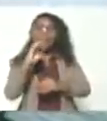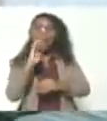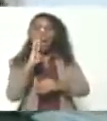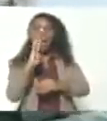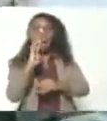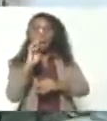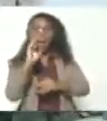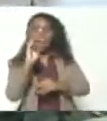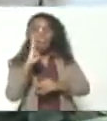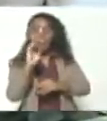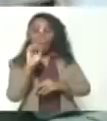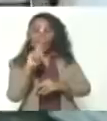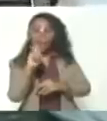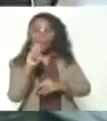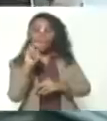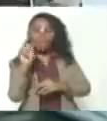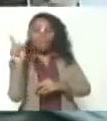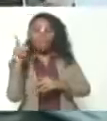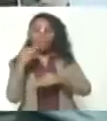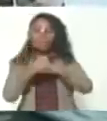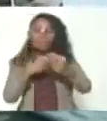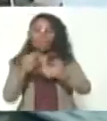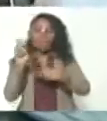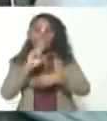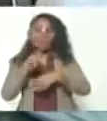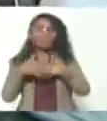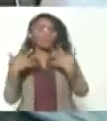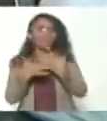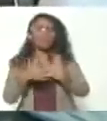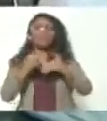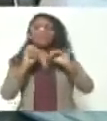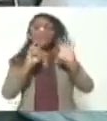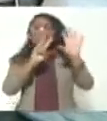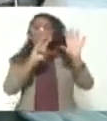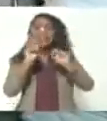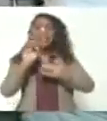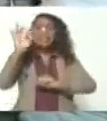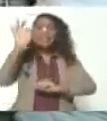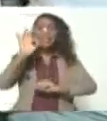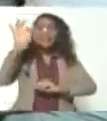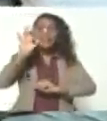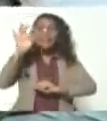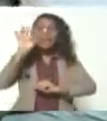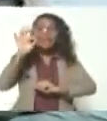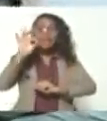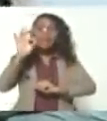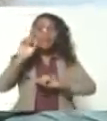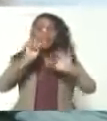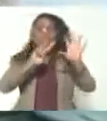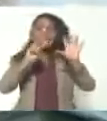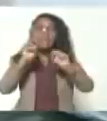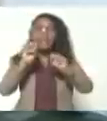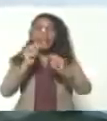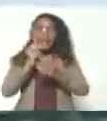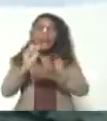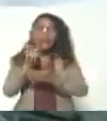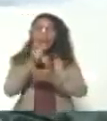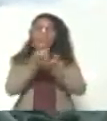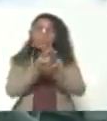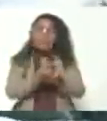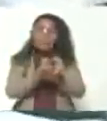fueron incautados en ese laboratorio. Se utiliza 70% de esto, 70 gramos, se pesa en